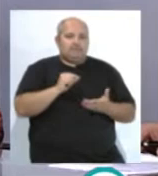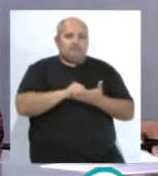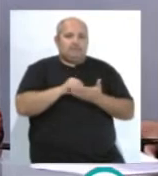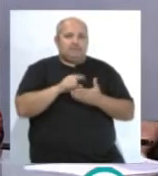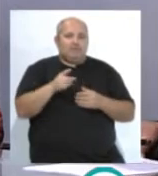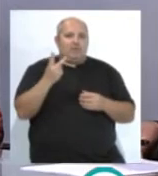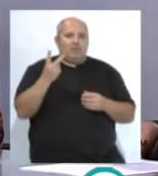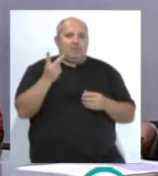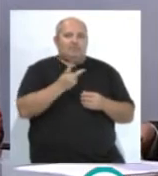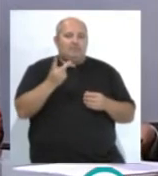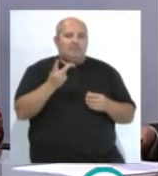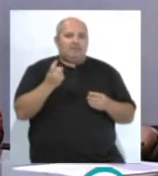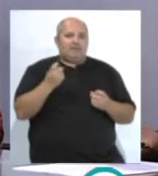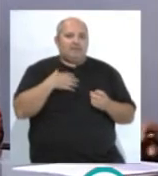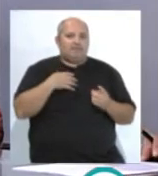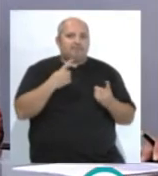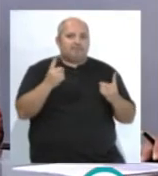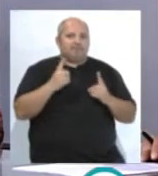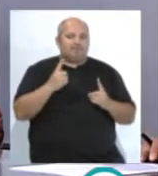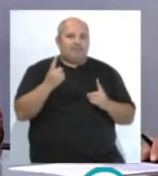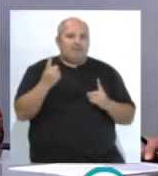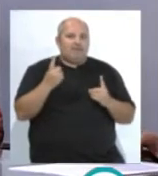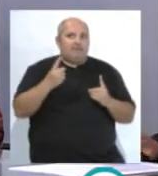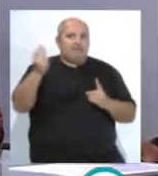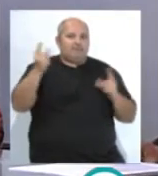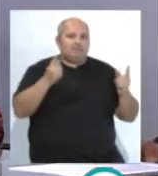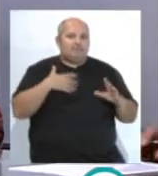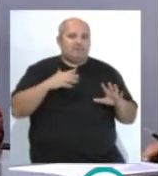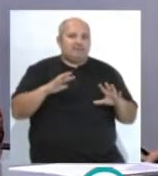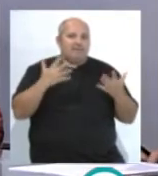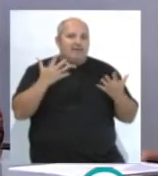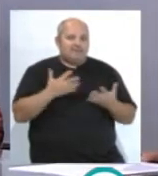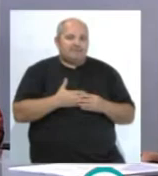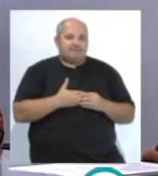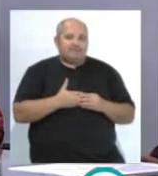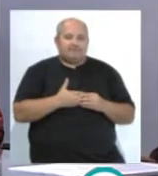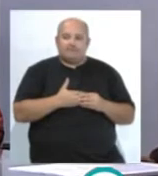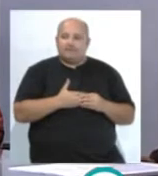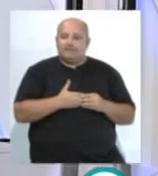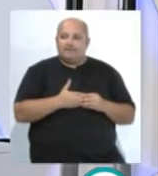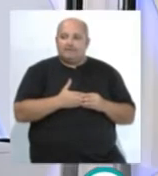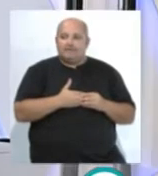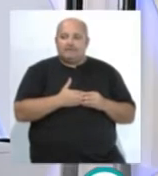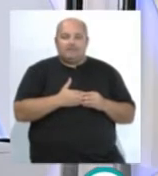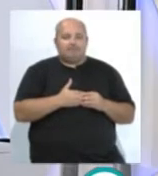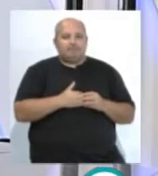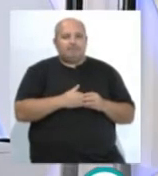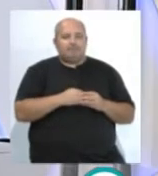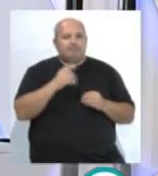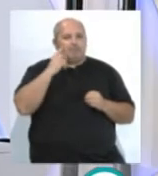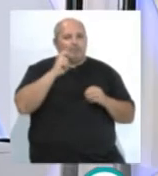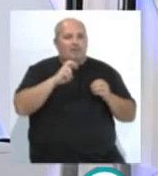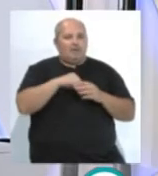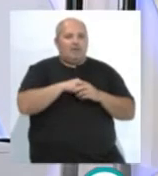necesarios, pues son esos actores secundarios que ahora vamos a tener que tirar de ellos y que nos pueden salvar de las castañas del fuego. No creo que está tratando